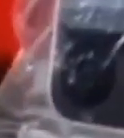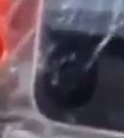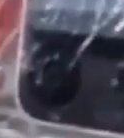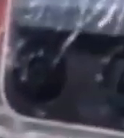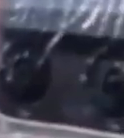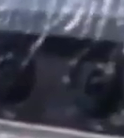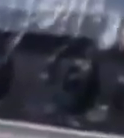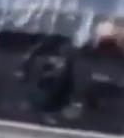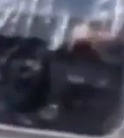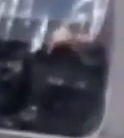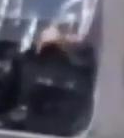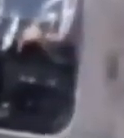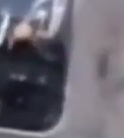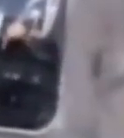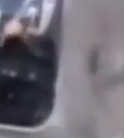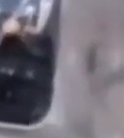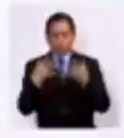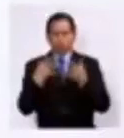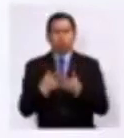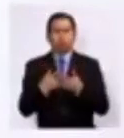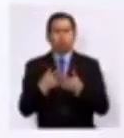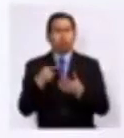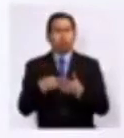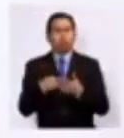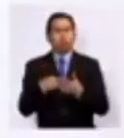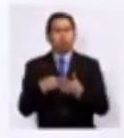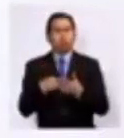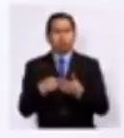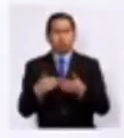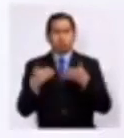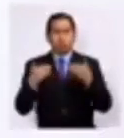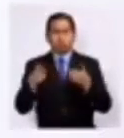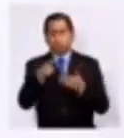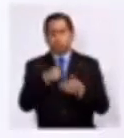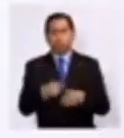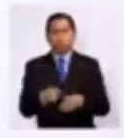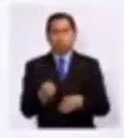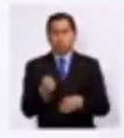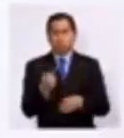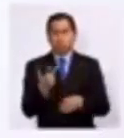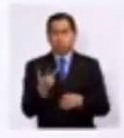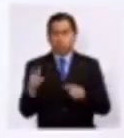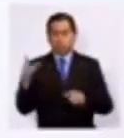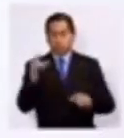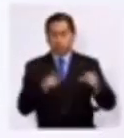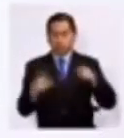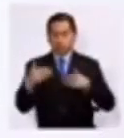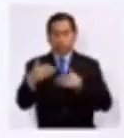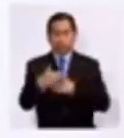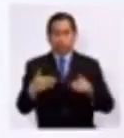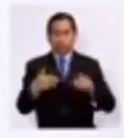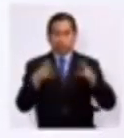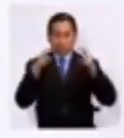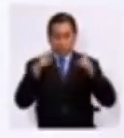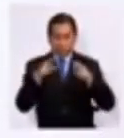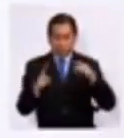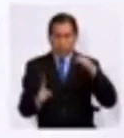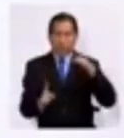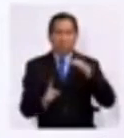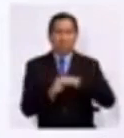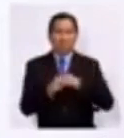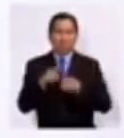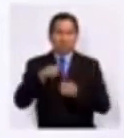en el país ante esta pandemia para la implementación de 13 laboratorios de detención del cob y